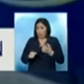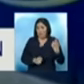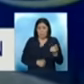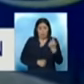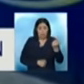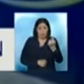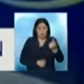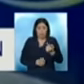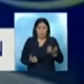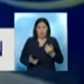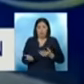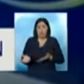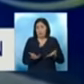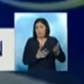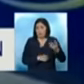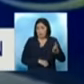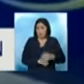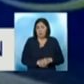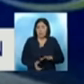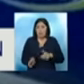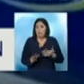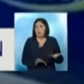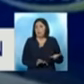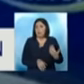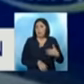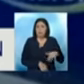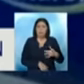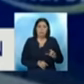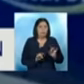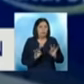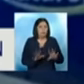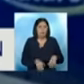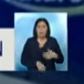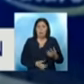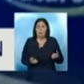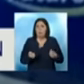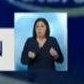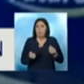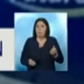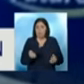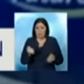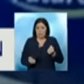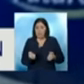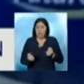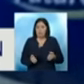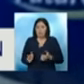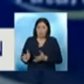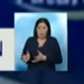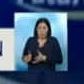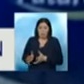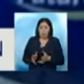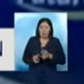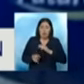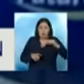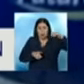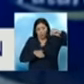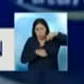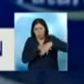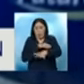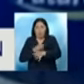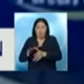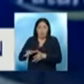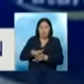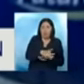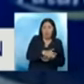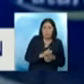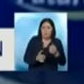ambulancia que lo trasladaba, Jesús Aguirre, murieron de manera trágica al ser arrastrada la unidad en que viajaban por un huaico. La